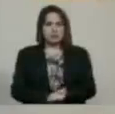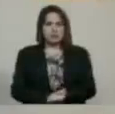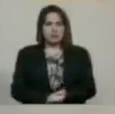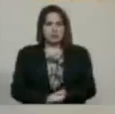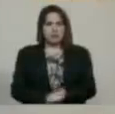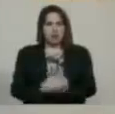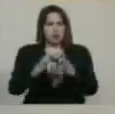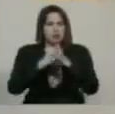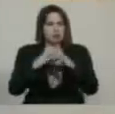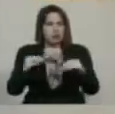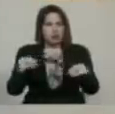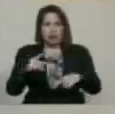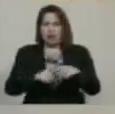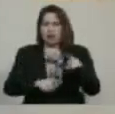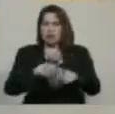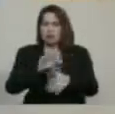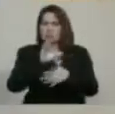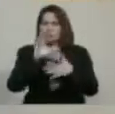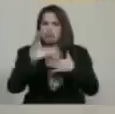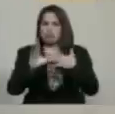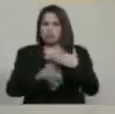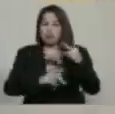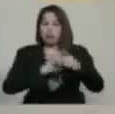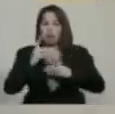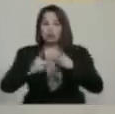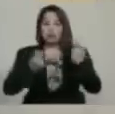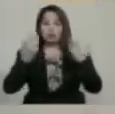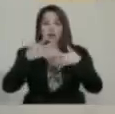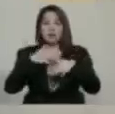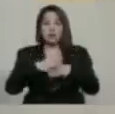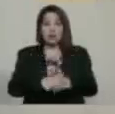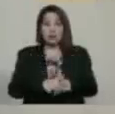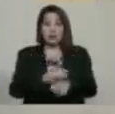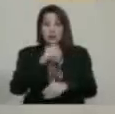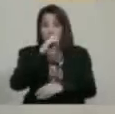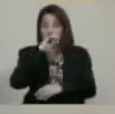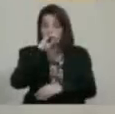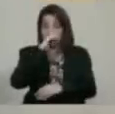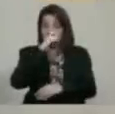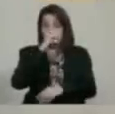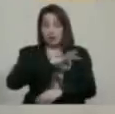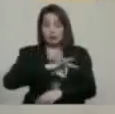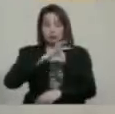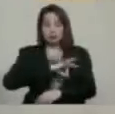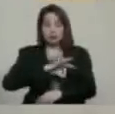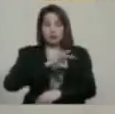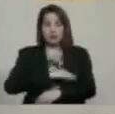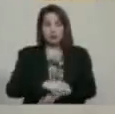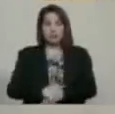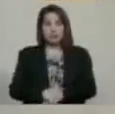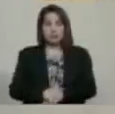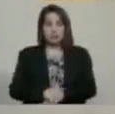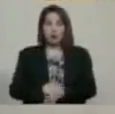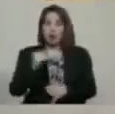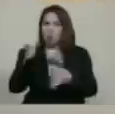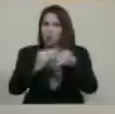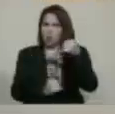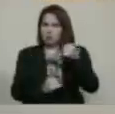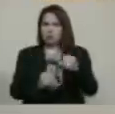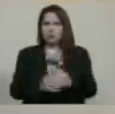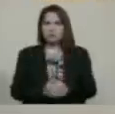componentes de una economía productiva integrada e integral de la sociedad. Bueno, compatriotas, por último, en esta